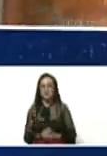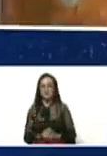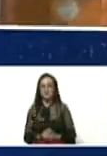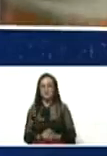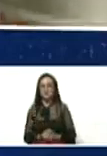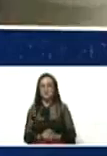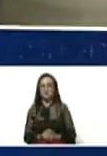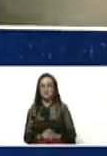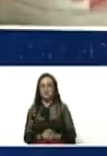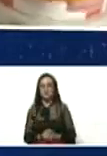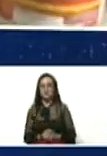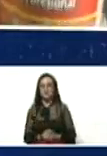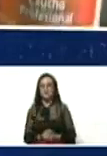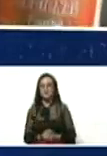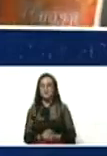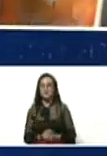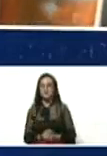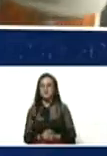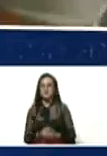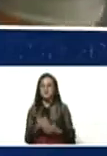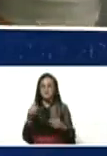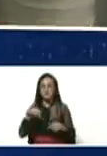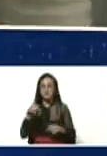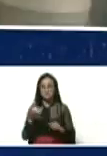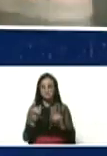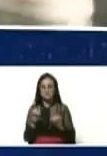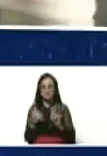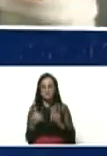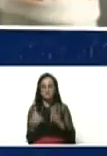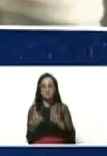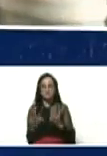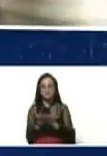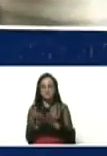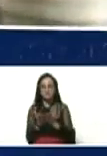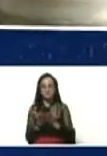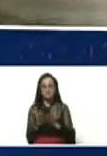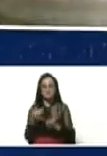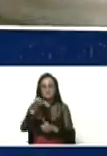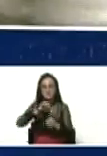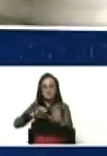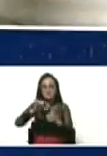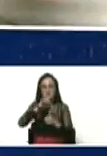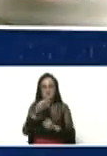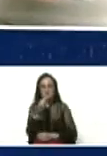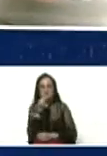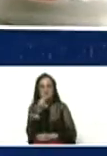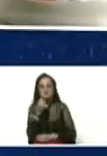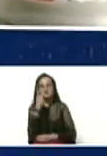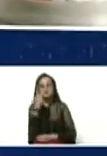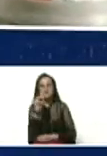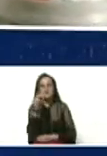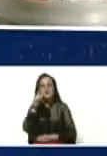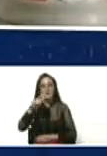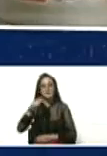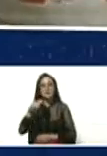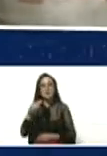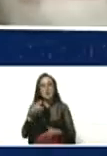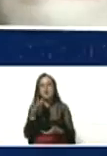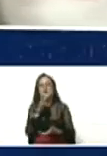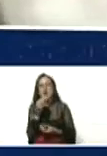presidente, resaltarle que desde esta misma institución funciona un comedor autosustentable para 120 personas vulnerables de nuestra